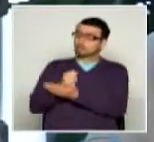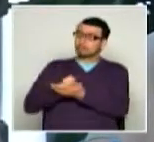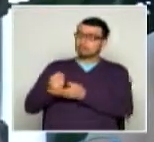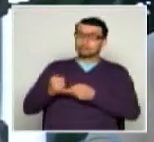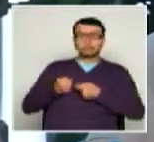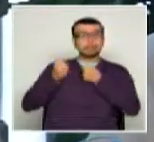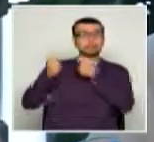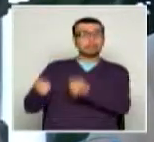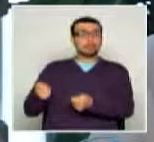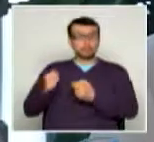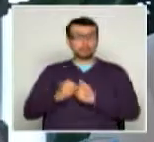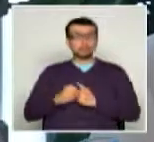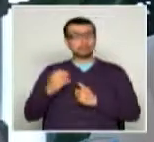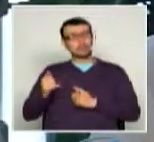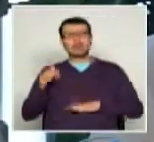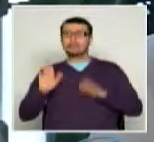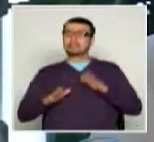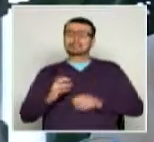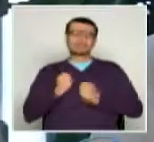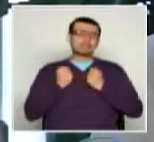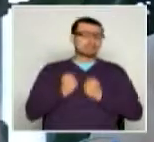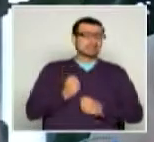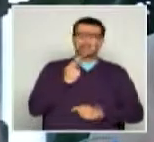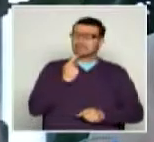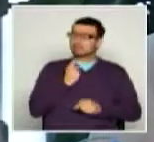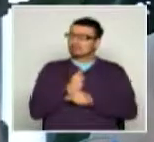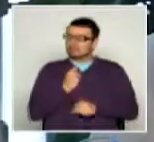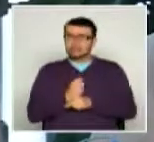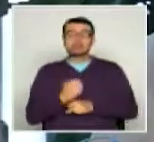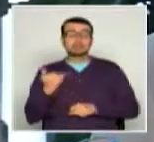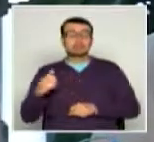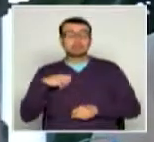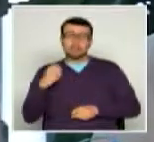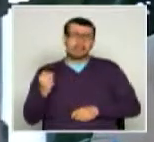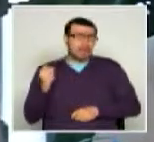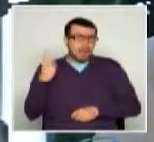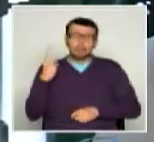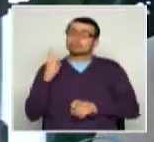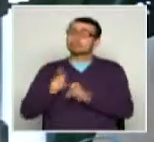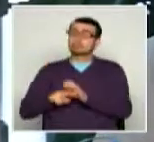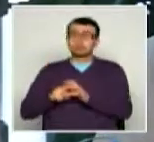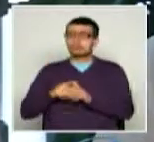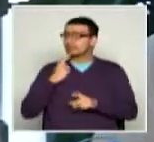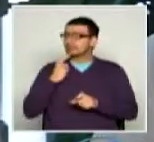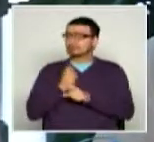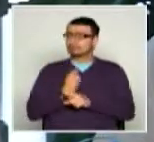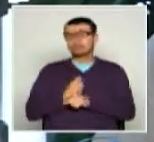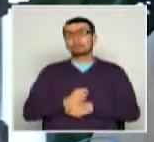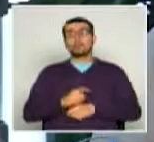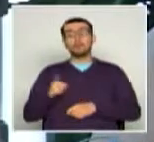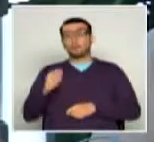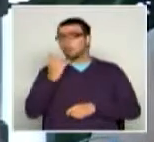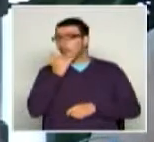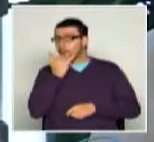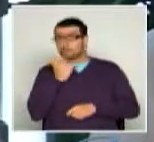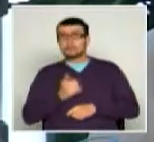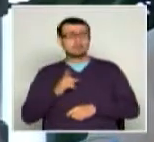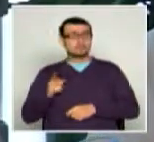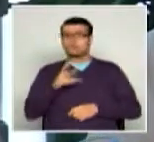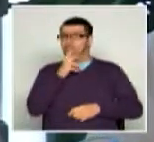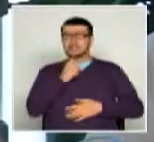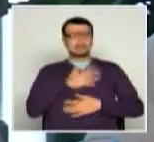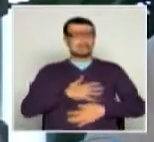son a veces pesados o difíciles o tienen ciertas reacciones para los pacientes, y pese a no